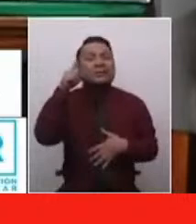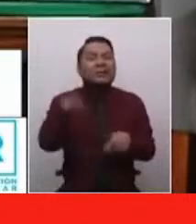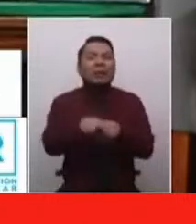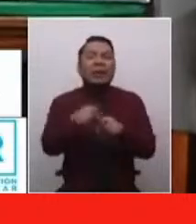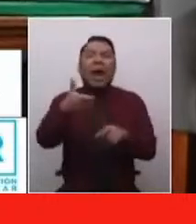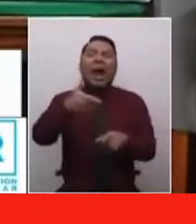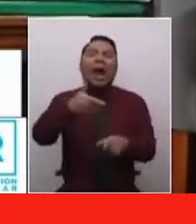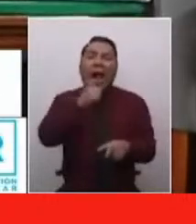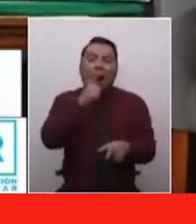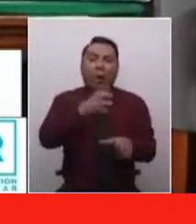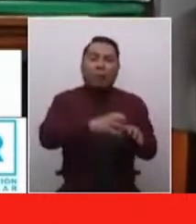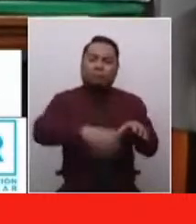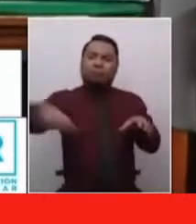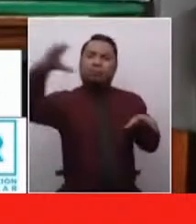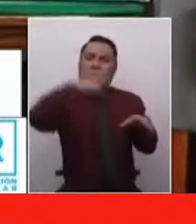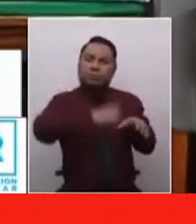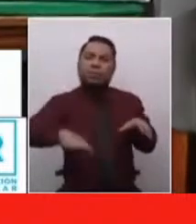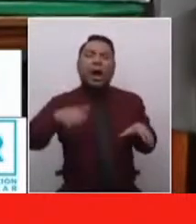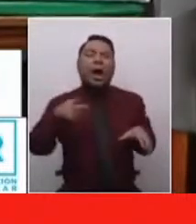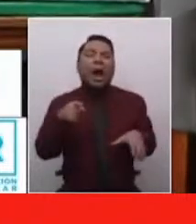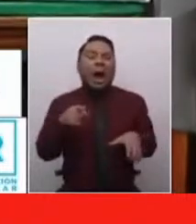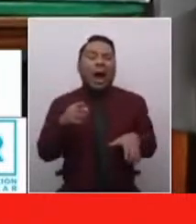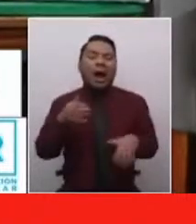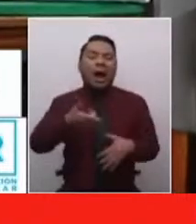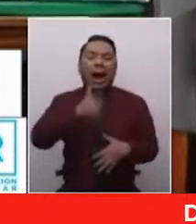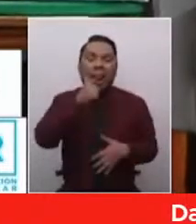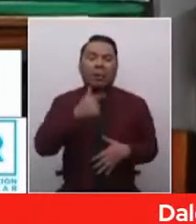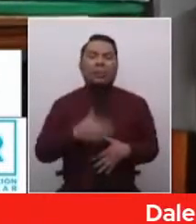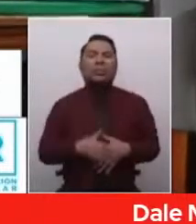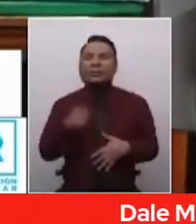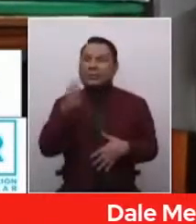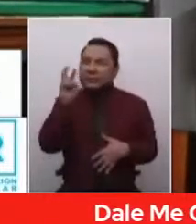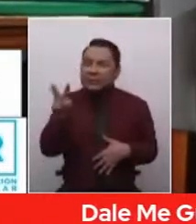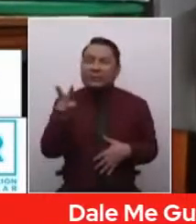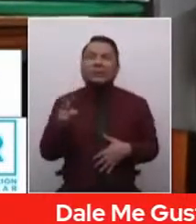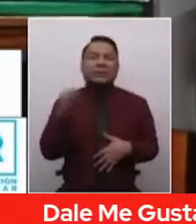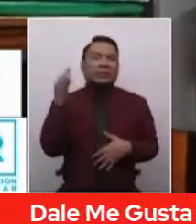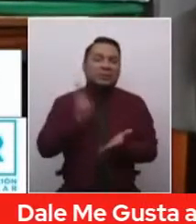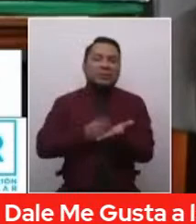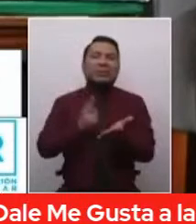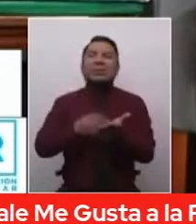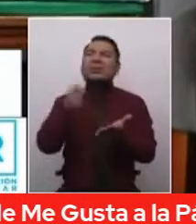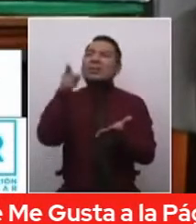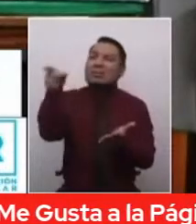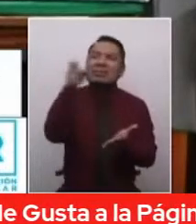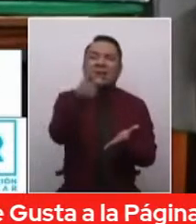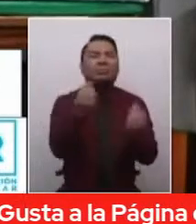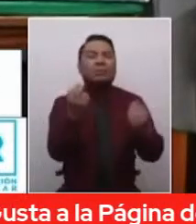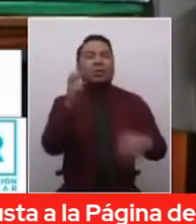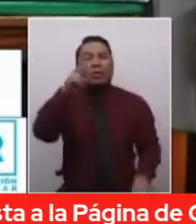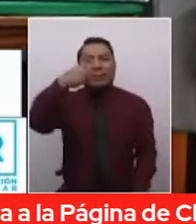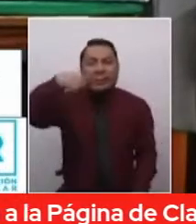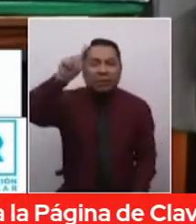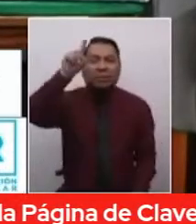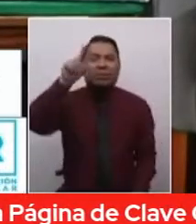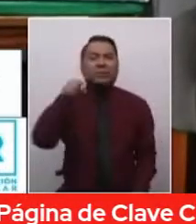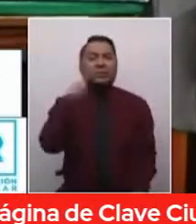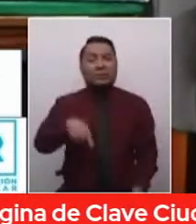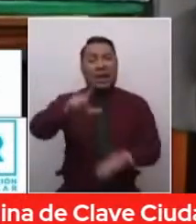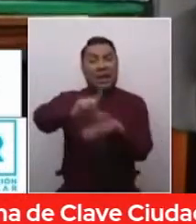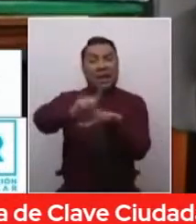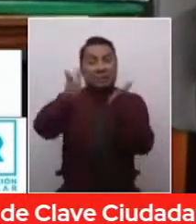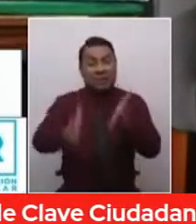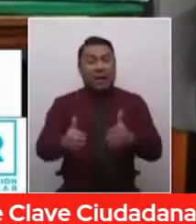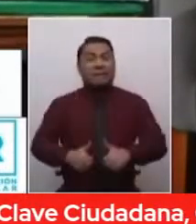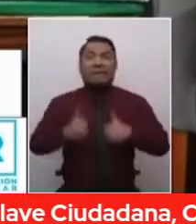bajo cada ladera de cerro y bombear agua limpia, ¿no? Estoy harto de recorrer mi querida Lima, donde hay 2 millones de